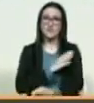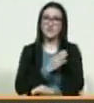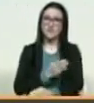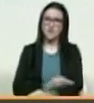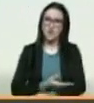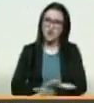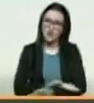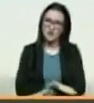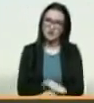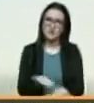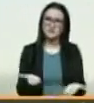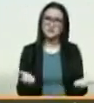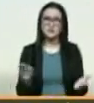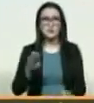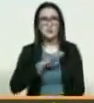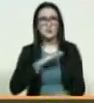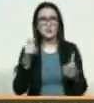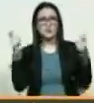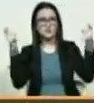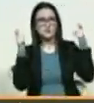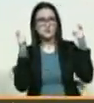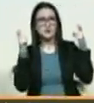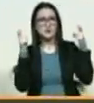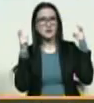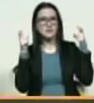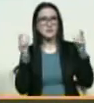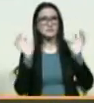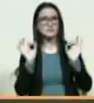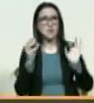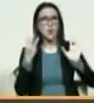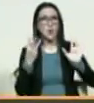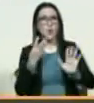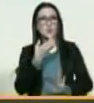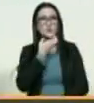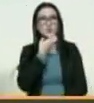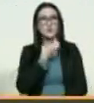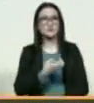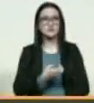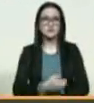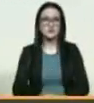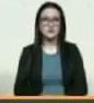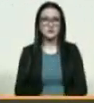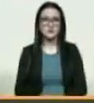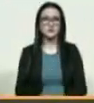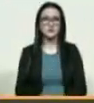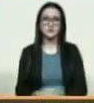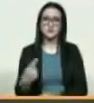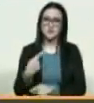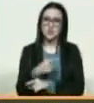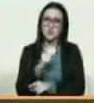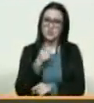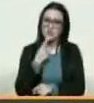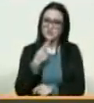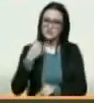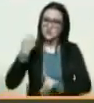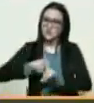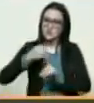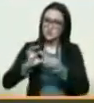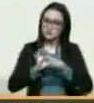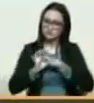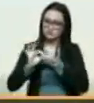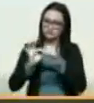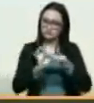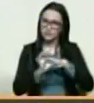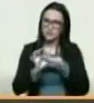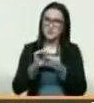unitaria del comandante Hugo Chávez y de aquel 8 de diciembre, cuando la unidad lucha,